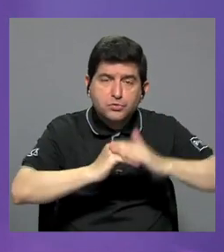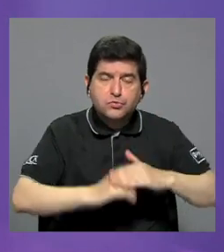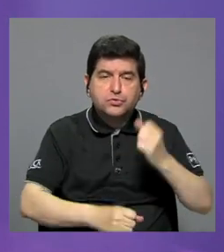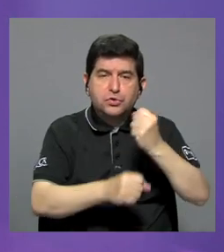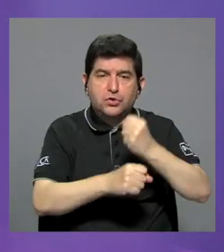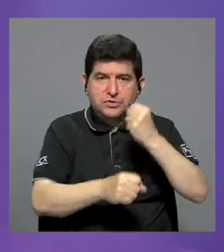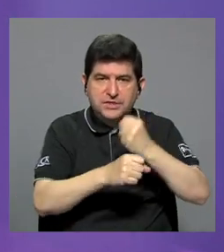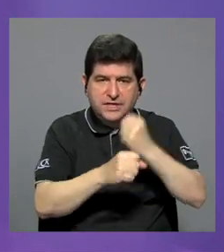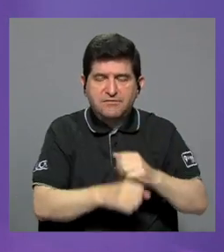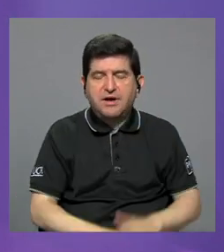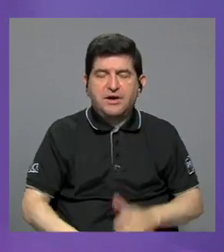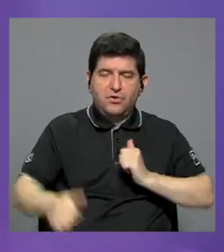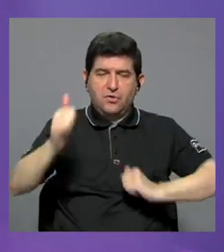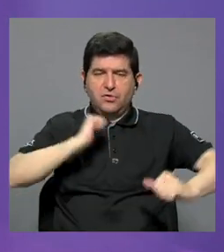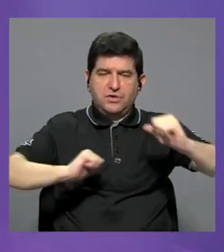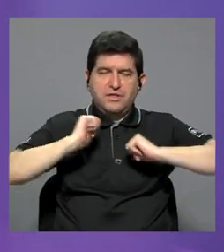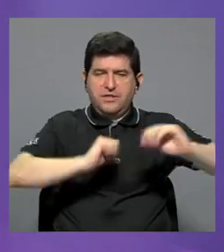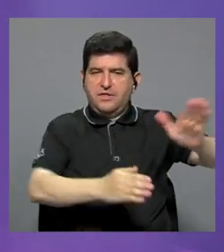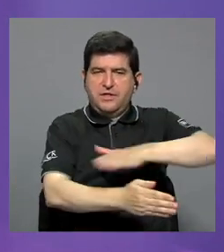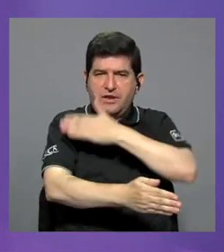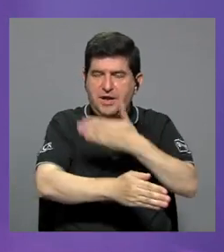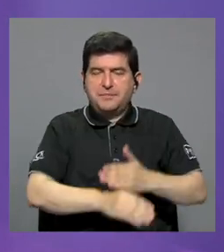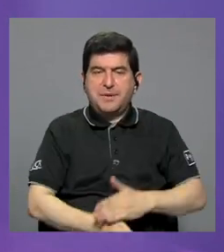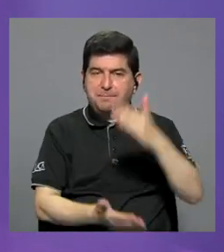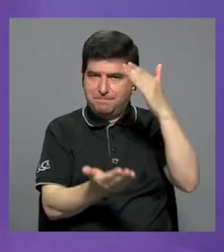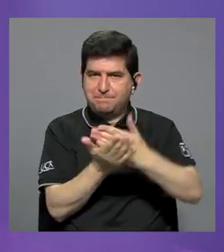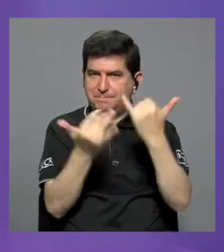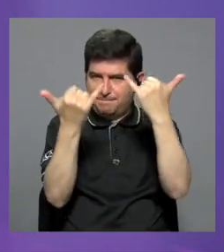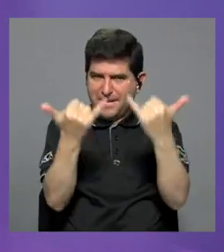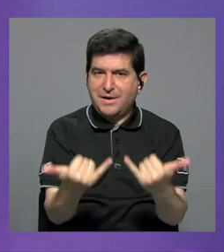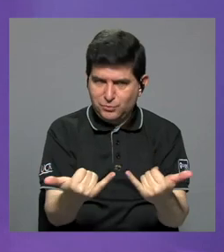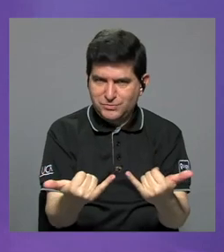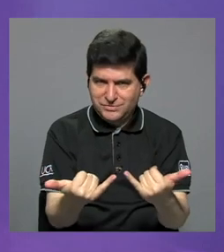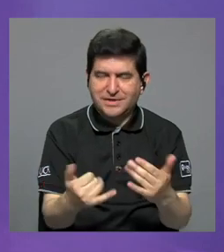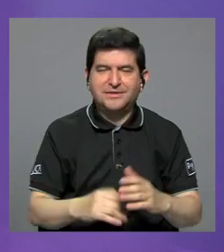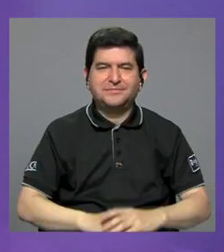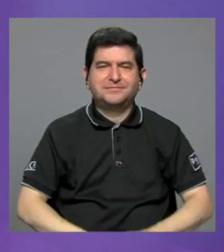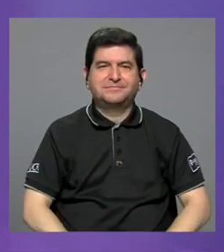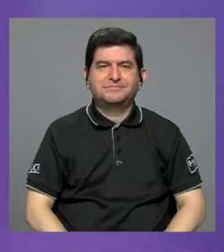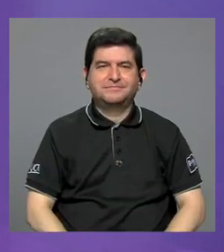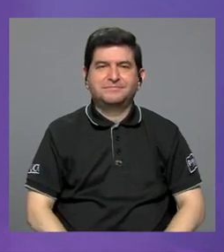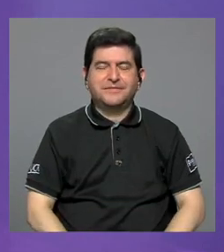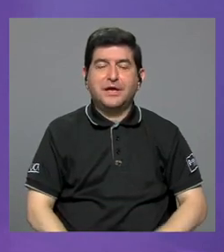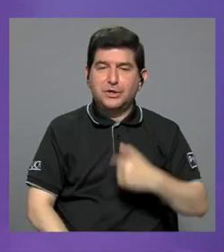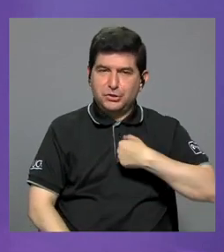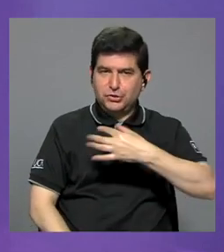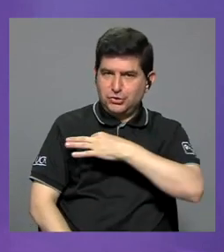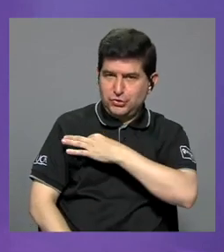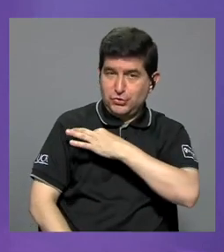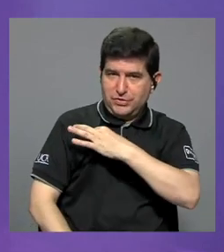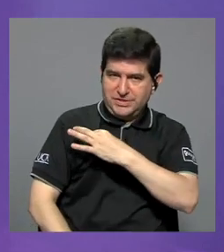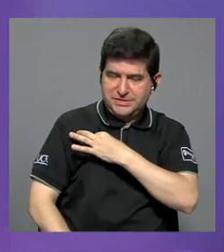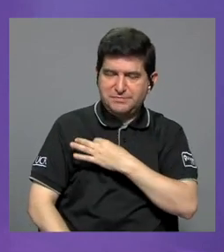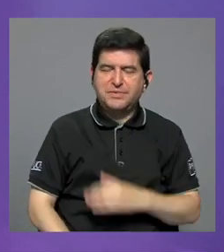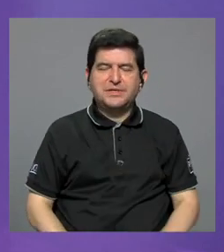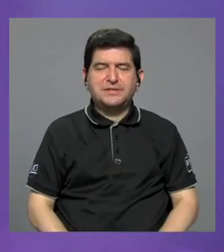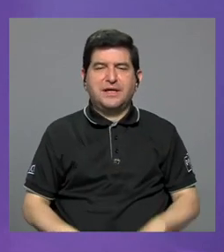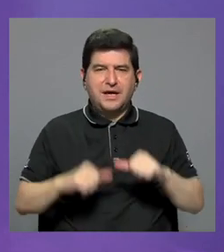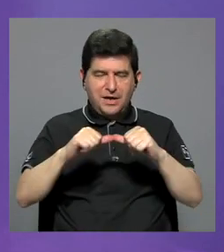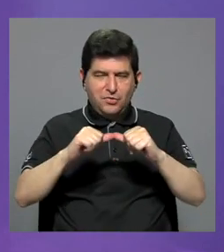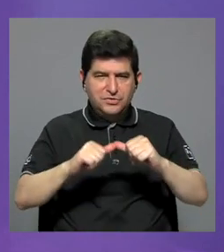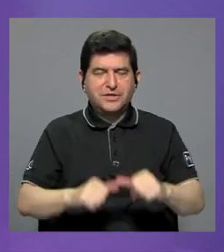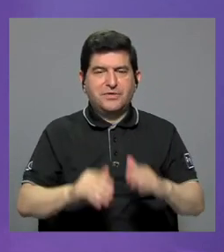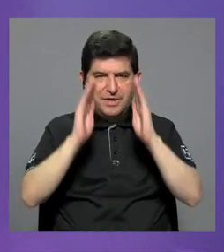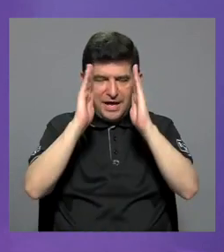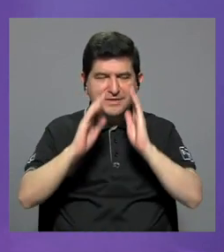obra dramático-musical. Así que vamos a hacer una pausa. Y les invito a que nos acompañen para